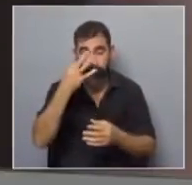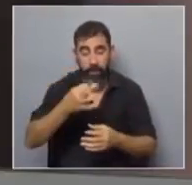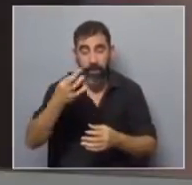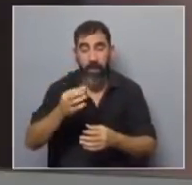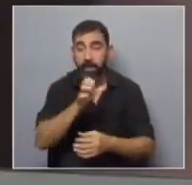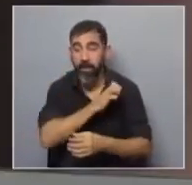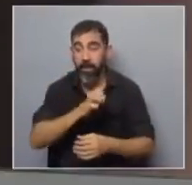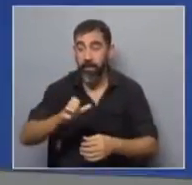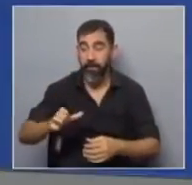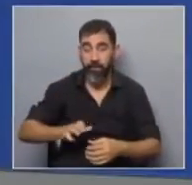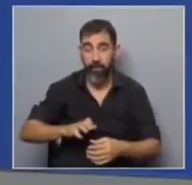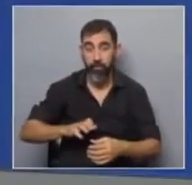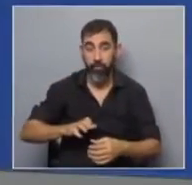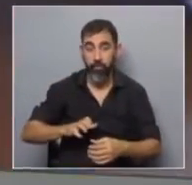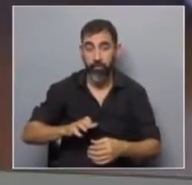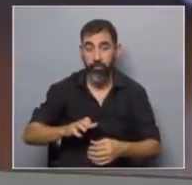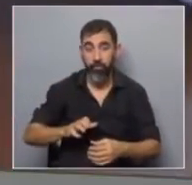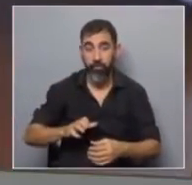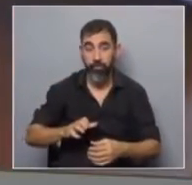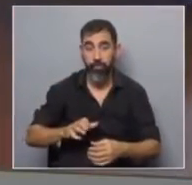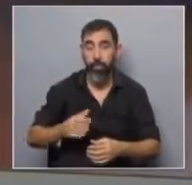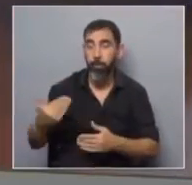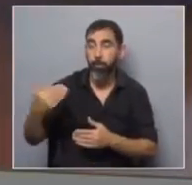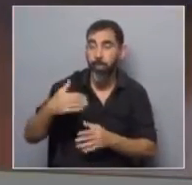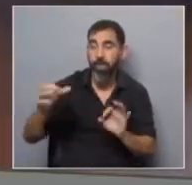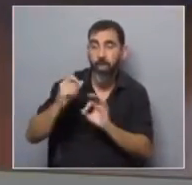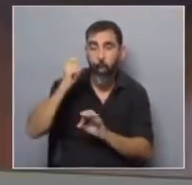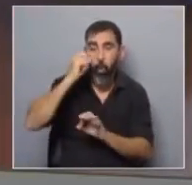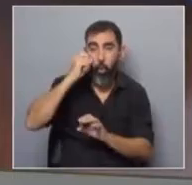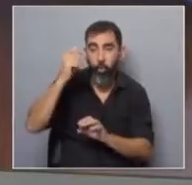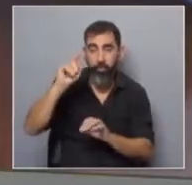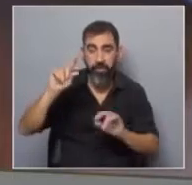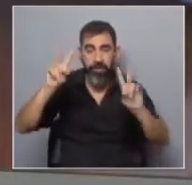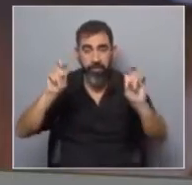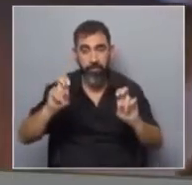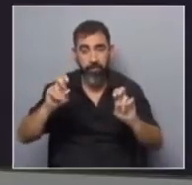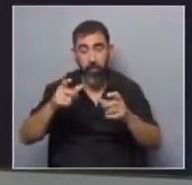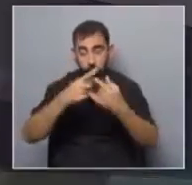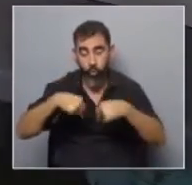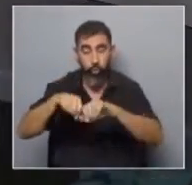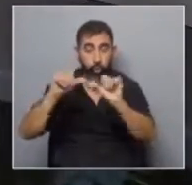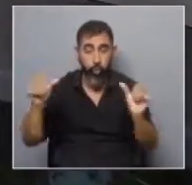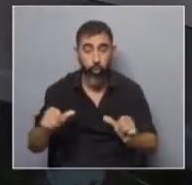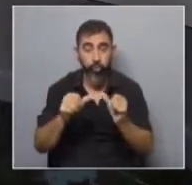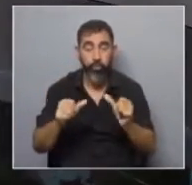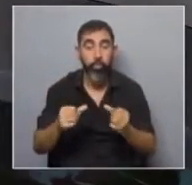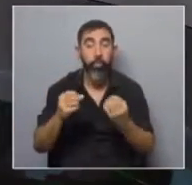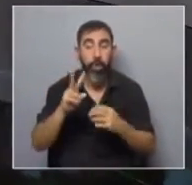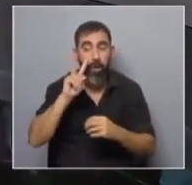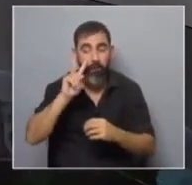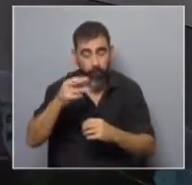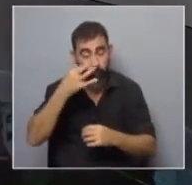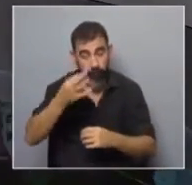del Estado de conocimiento sobre este tema. Lo hicimos un poco viendo que